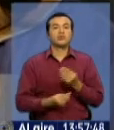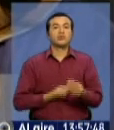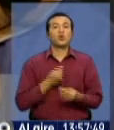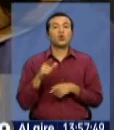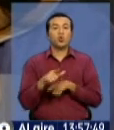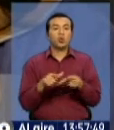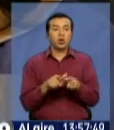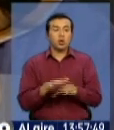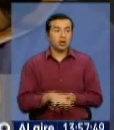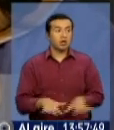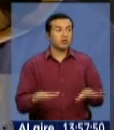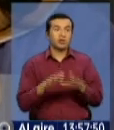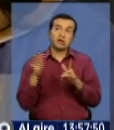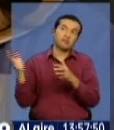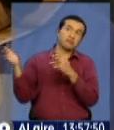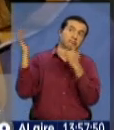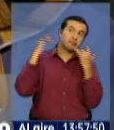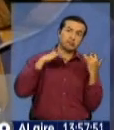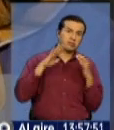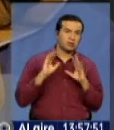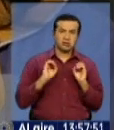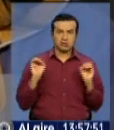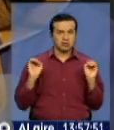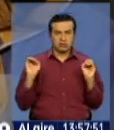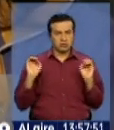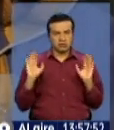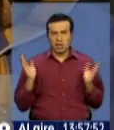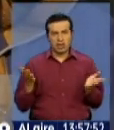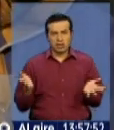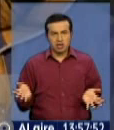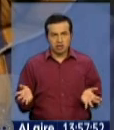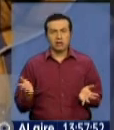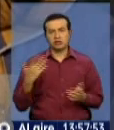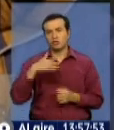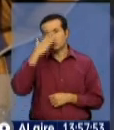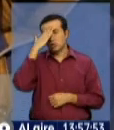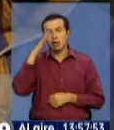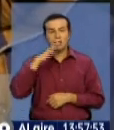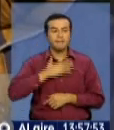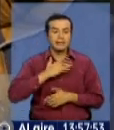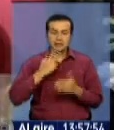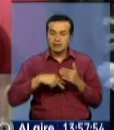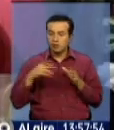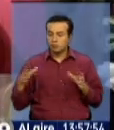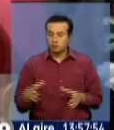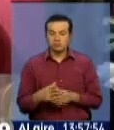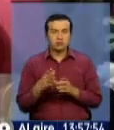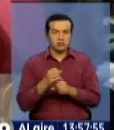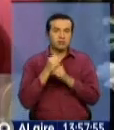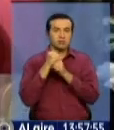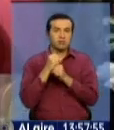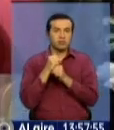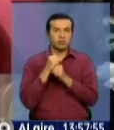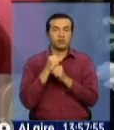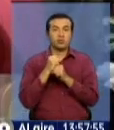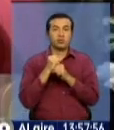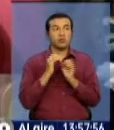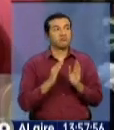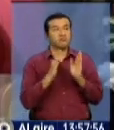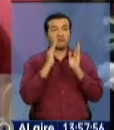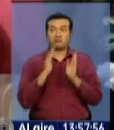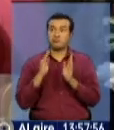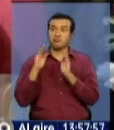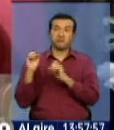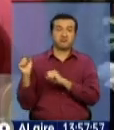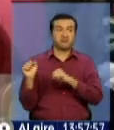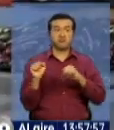lugar que nos vayan a aplastar o X cosa, o sea, que yo sé que estoy con mis hijos. Tras el sismo, varios inmuebles, incluidos